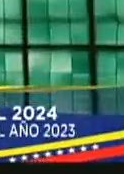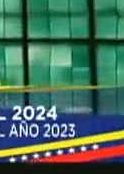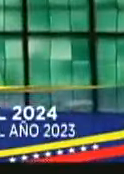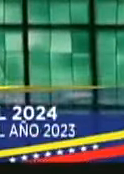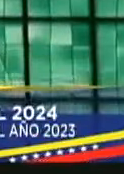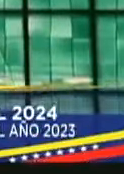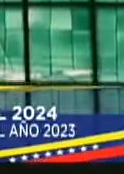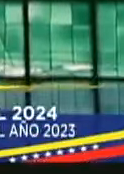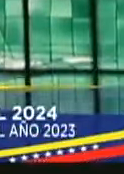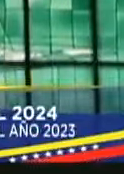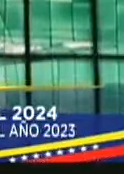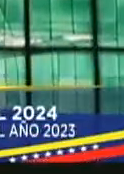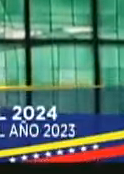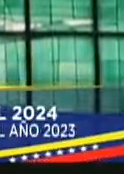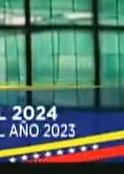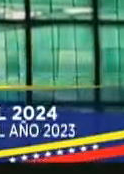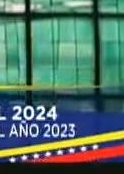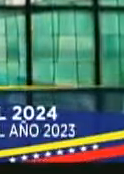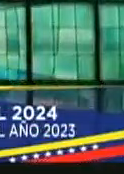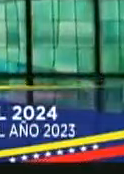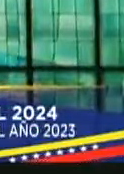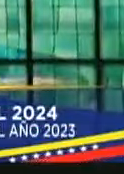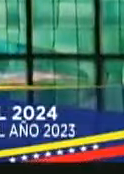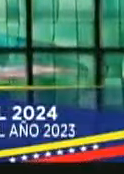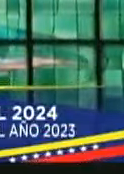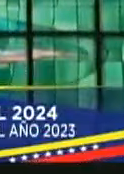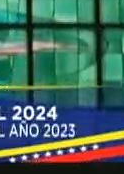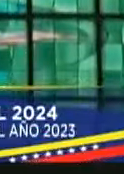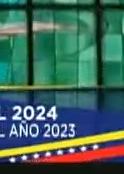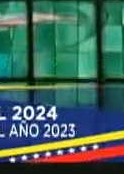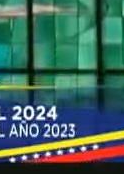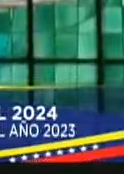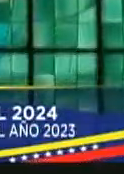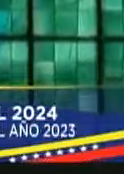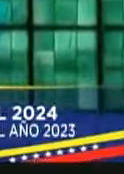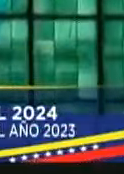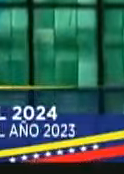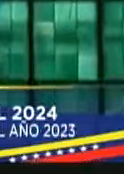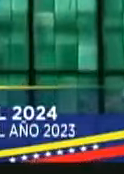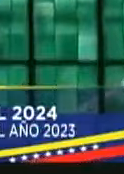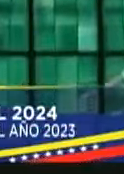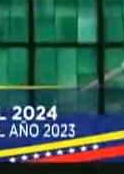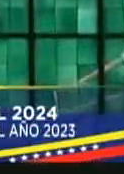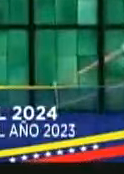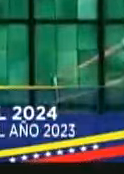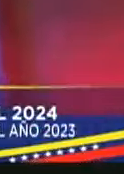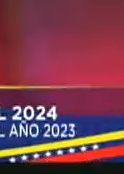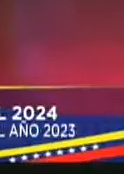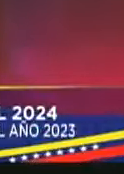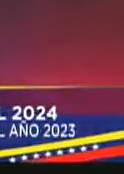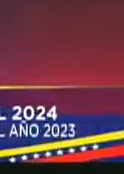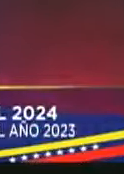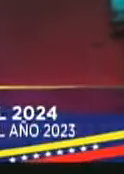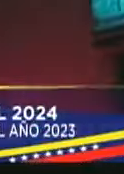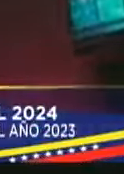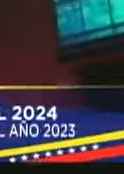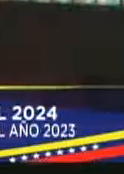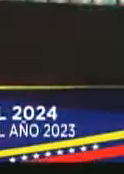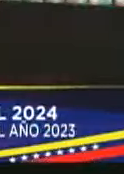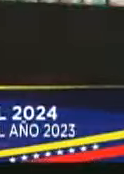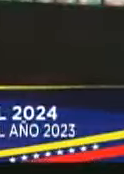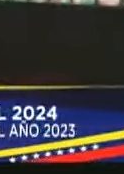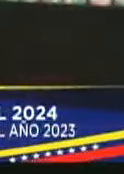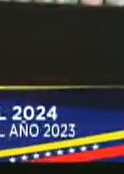Tribunal y del Poder Judicial, precisamente devenida de la reforma a la Ley Orgánica del Tribunal Supremo de